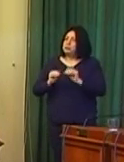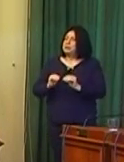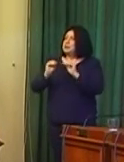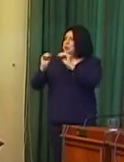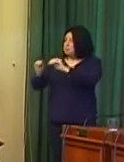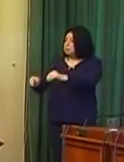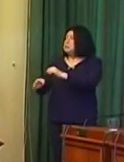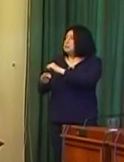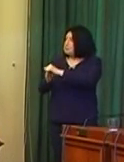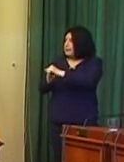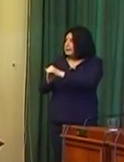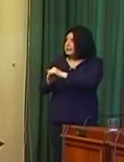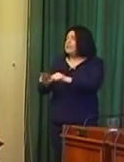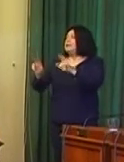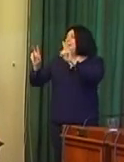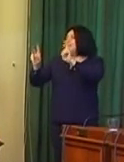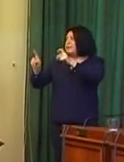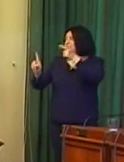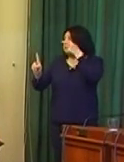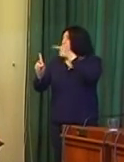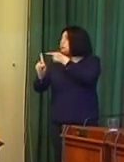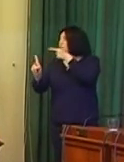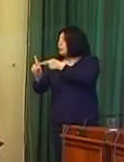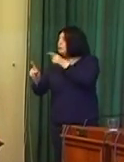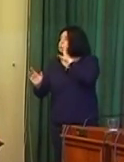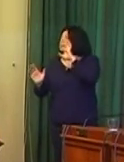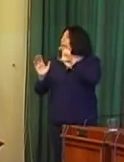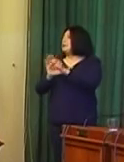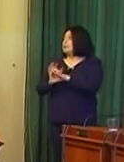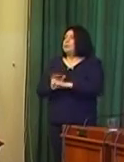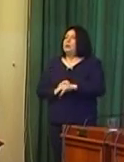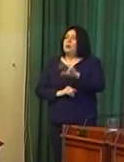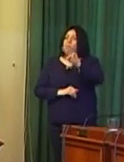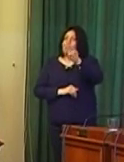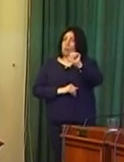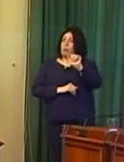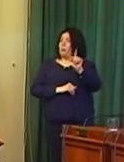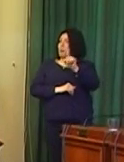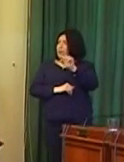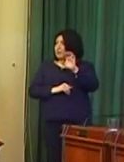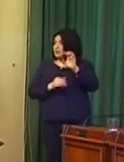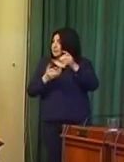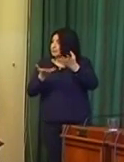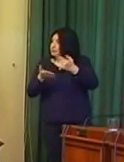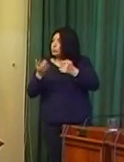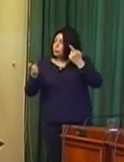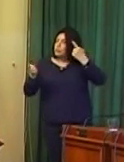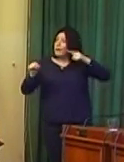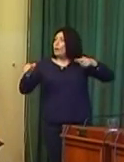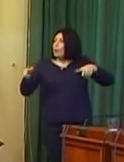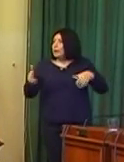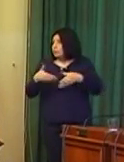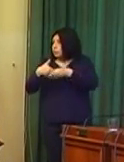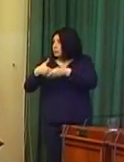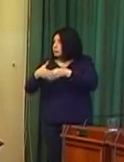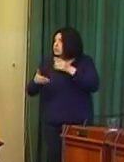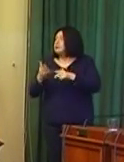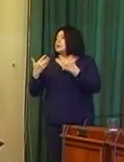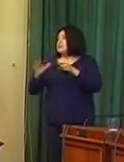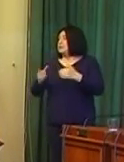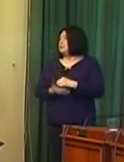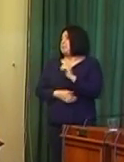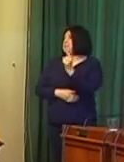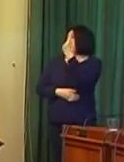plasmando en temas concretos. Por ejemplo, el convenio que tenemos con Waze, que ha sido un convenio pionero, y que